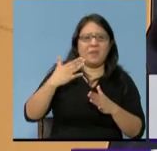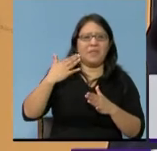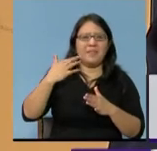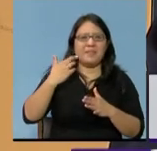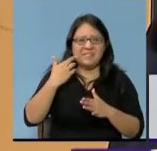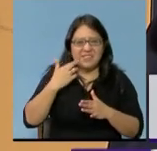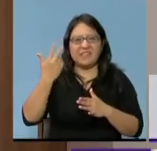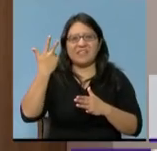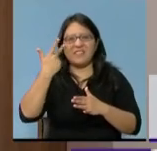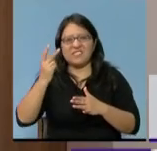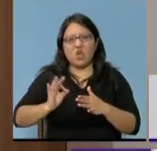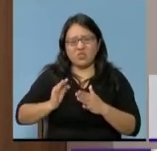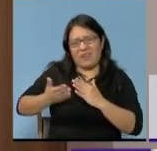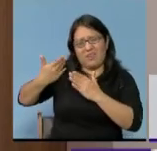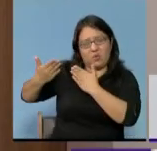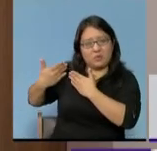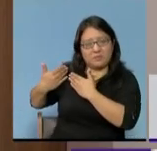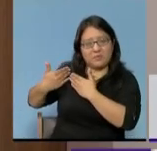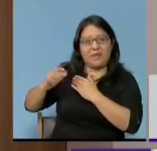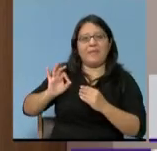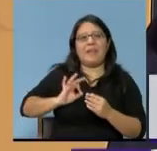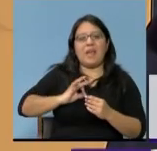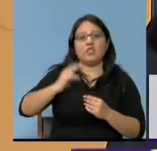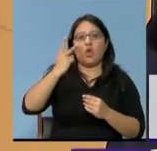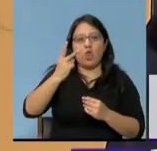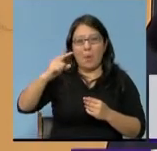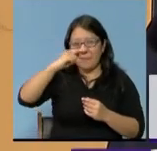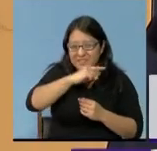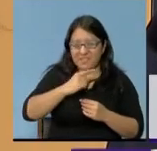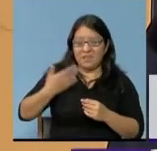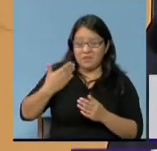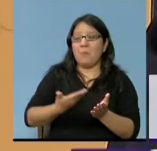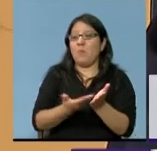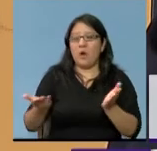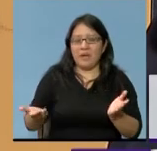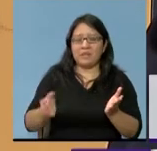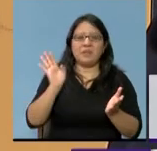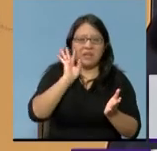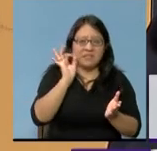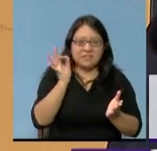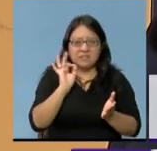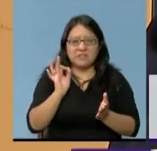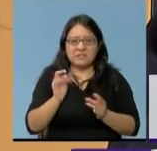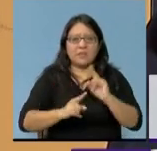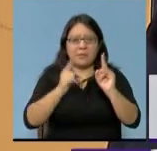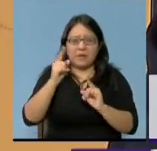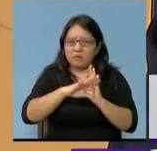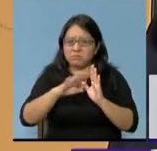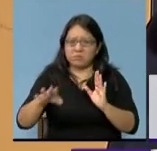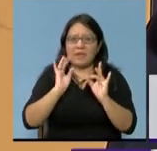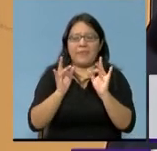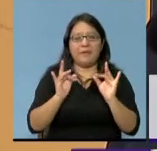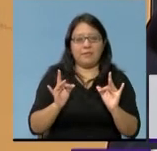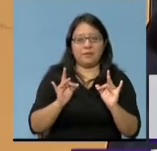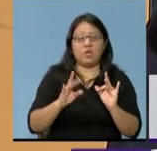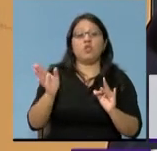tiene desde en 2007 que esto está está en vigencia con índice de siniestralidad que vemos que son muy por debajo entonces